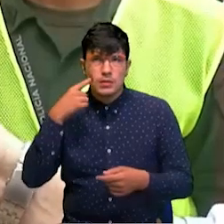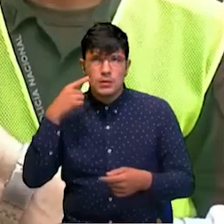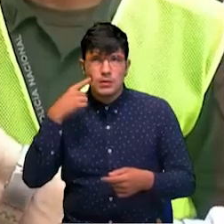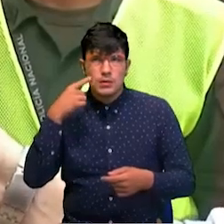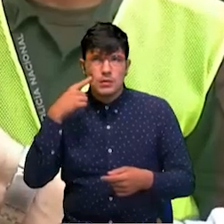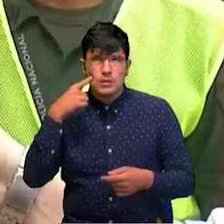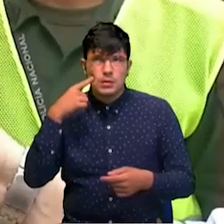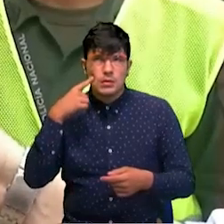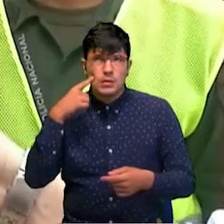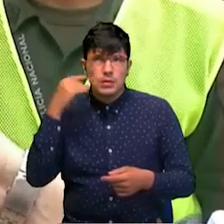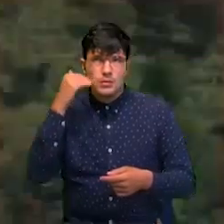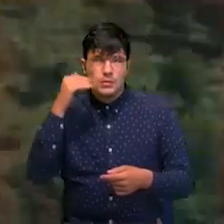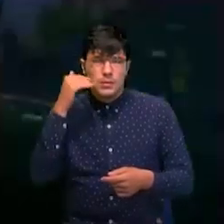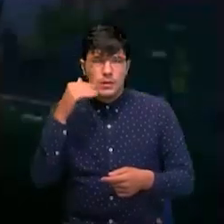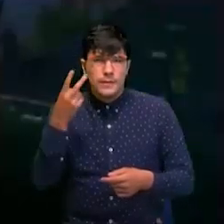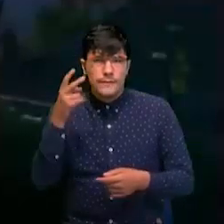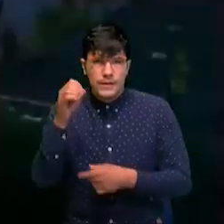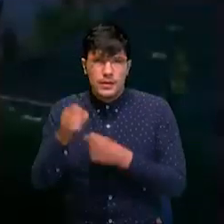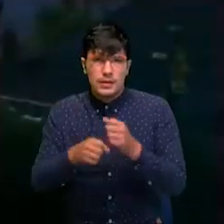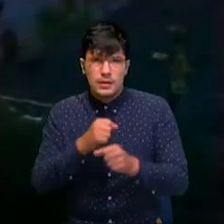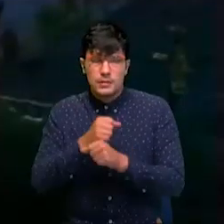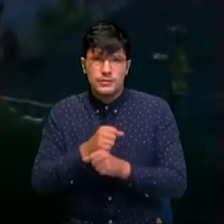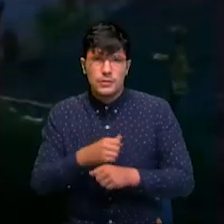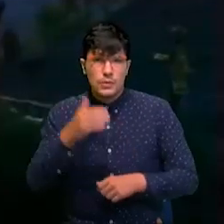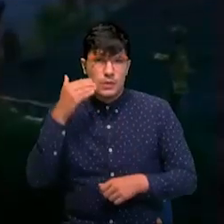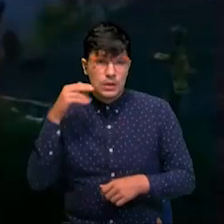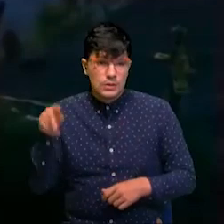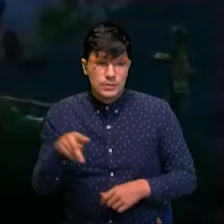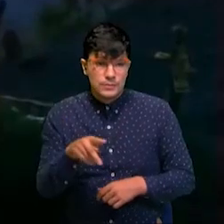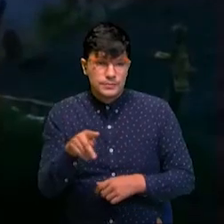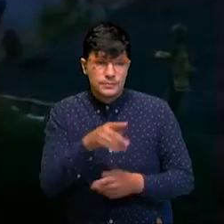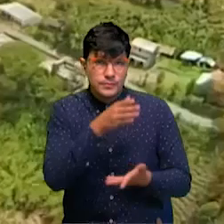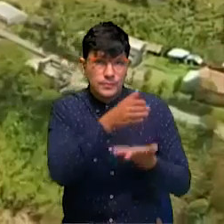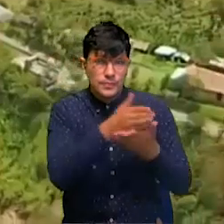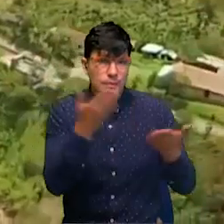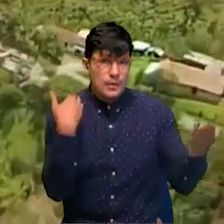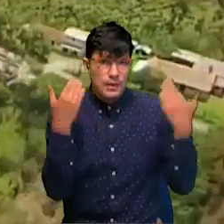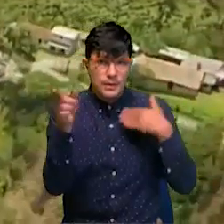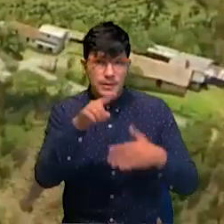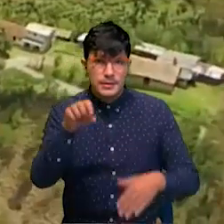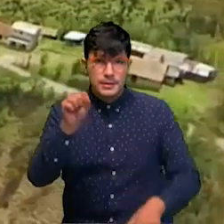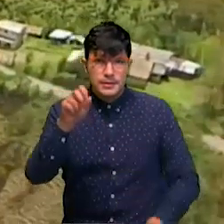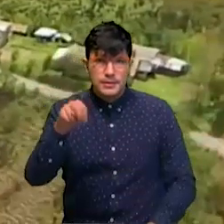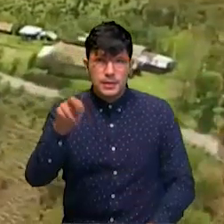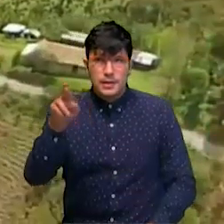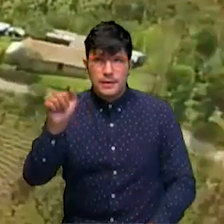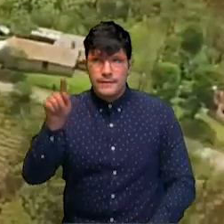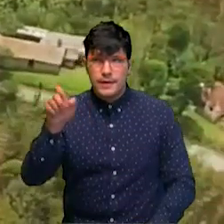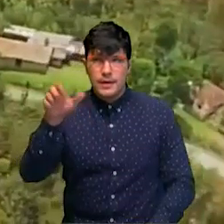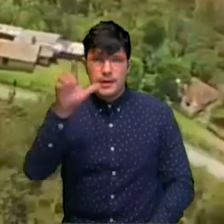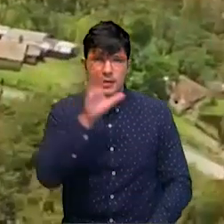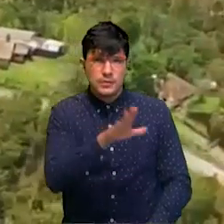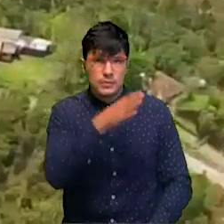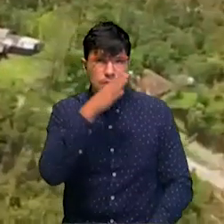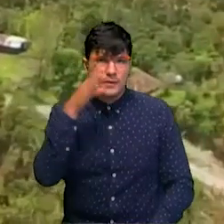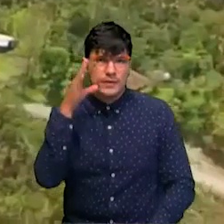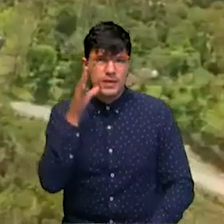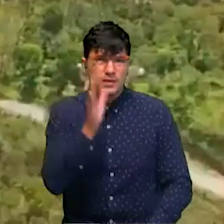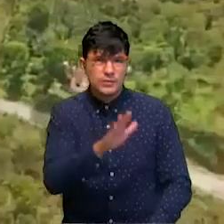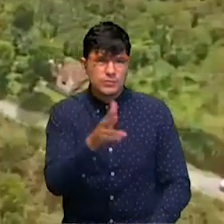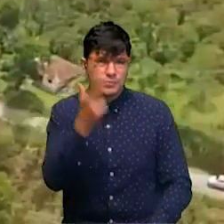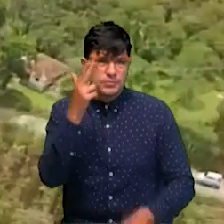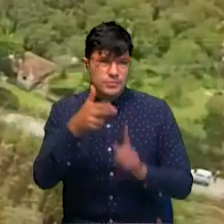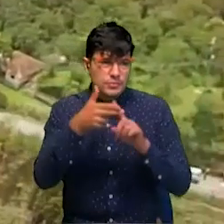señorita de 20 años de edad cuando pasaban por la vereda san rafael en la finca el potrerito una esquirla de un proyectil